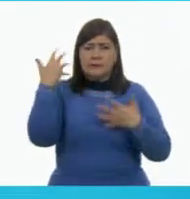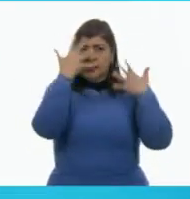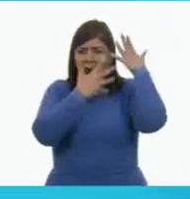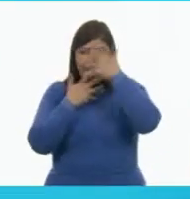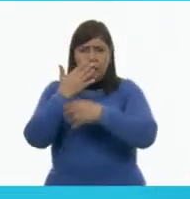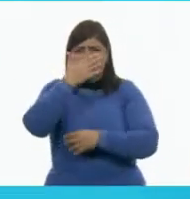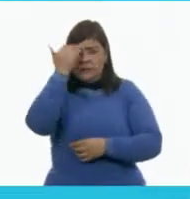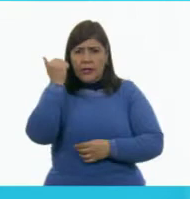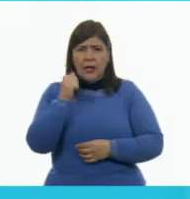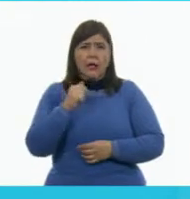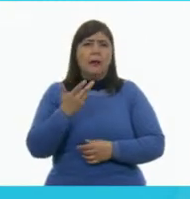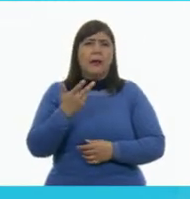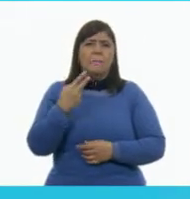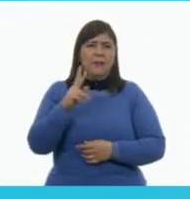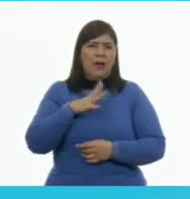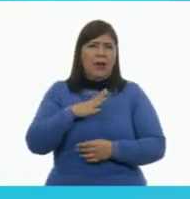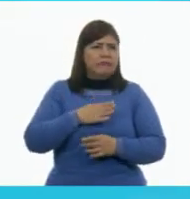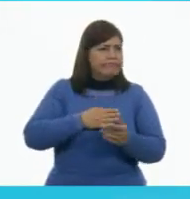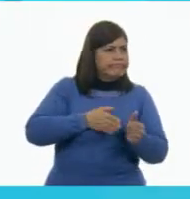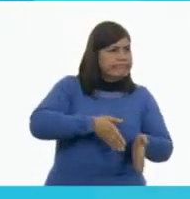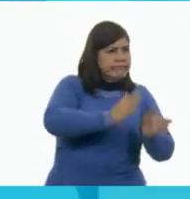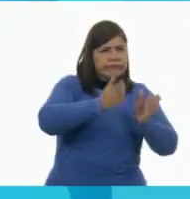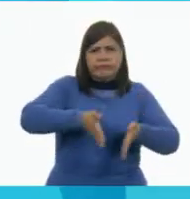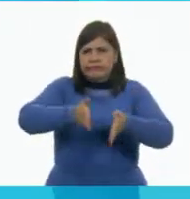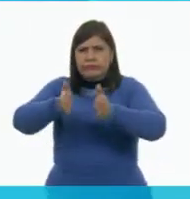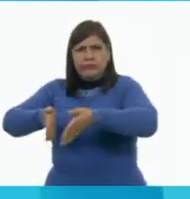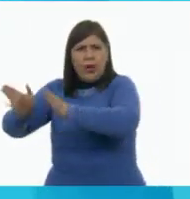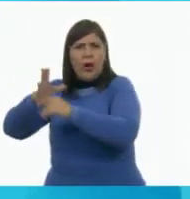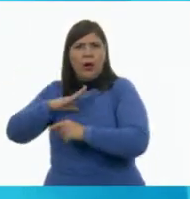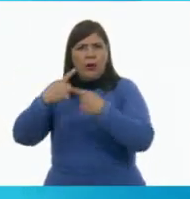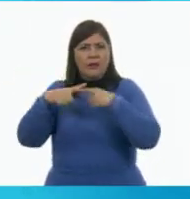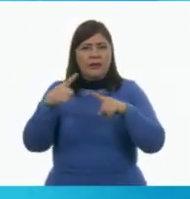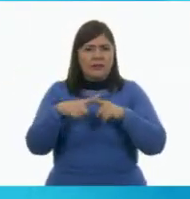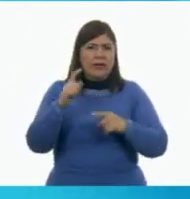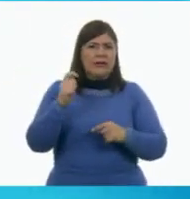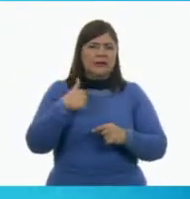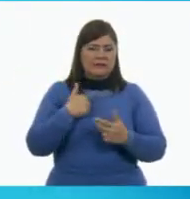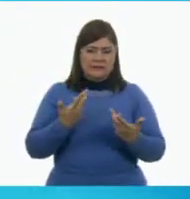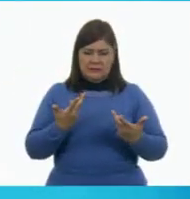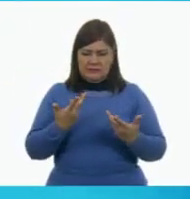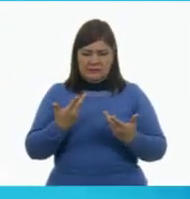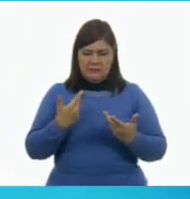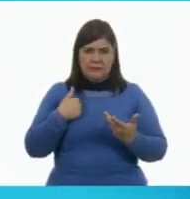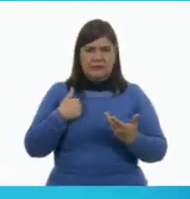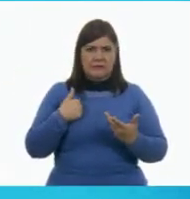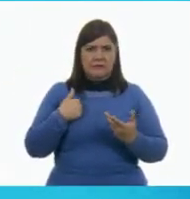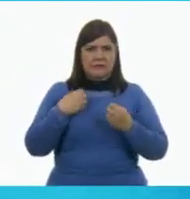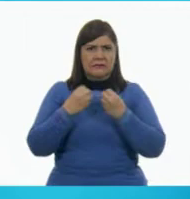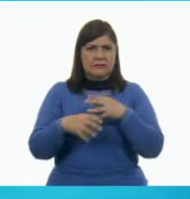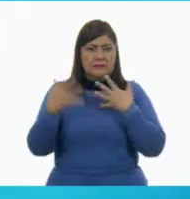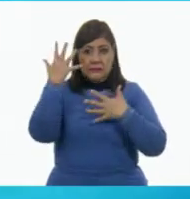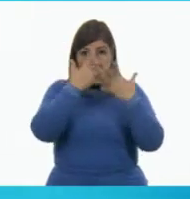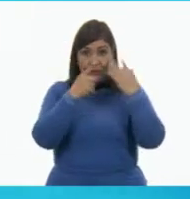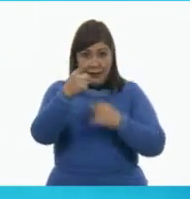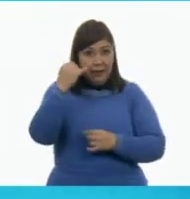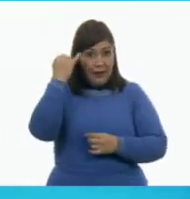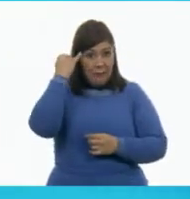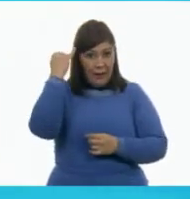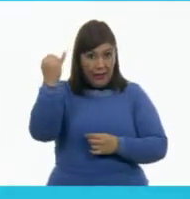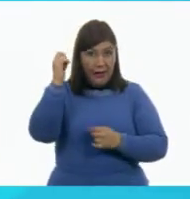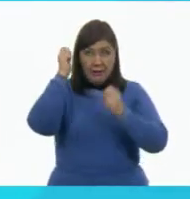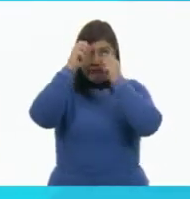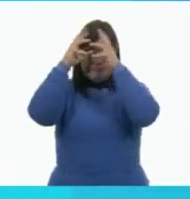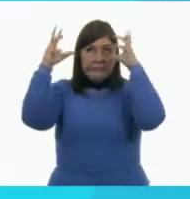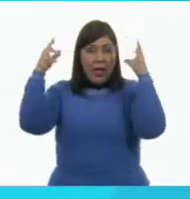direcciones y muchos caminos estás creando cuando estás perdido. Bueno, te lo estás imaginando.